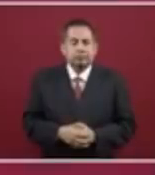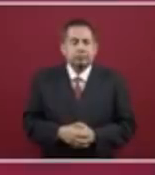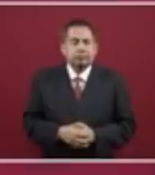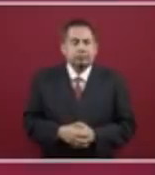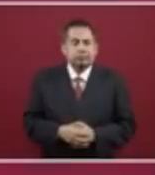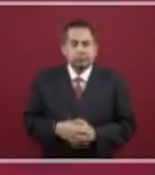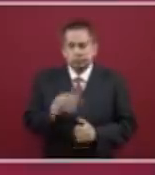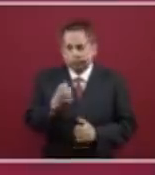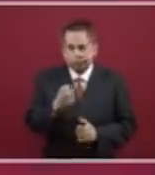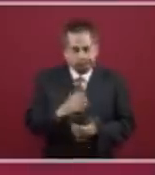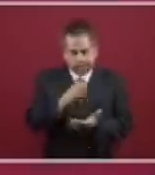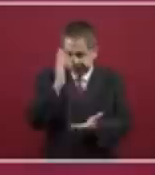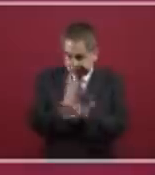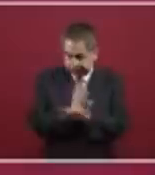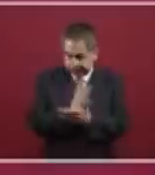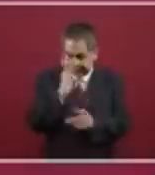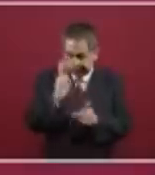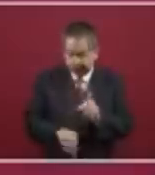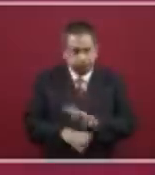Eso se termina.